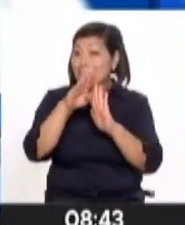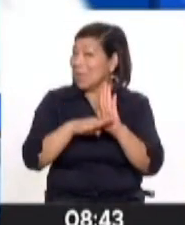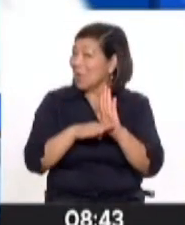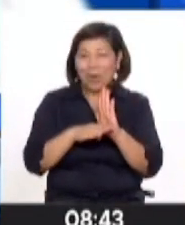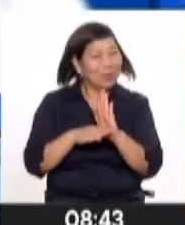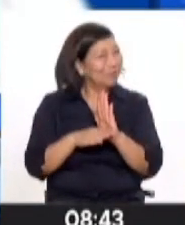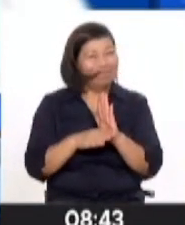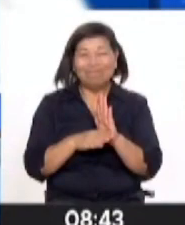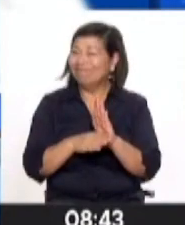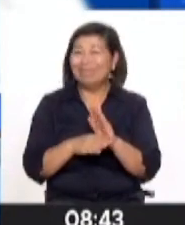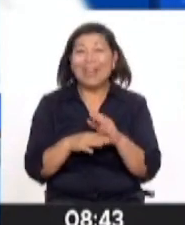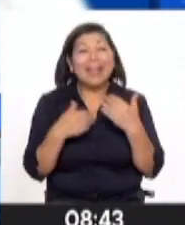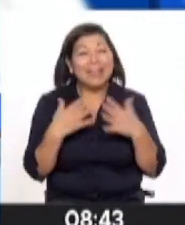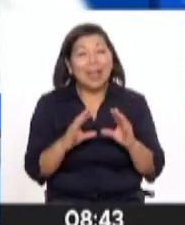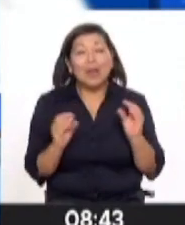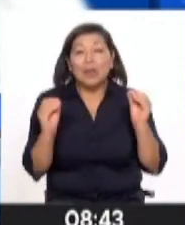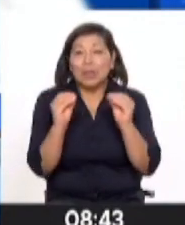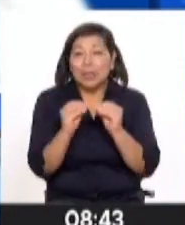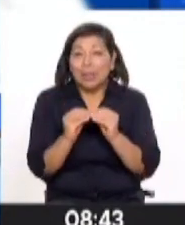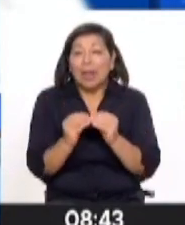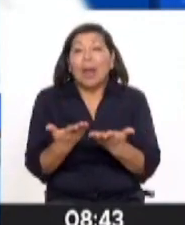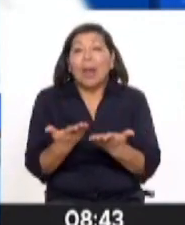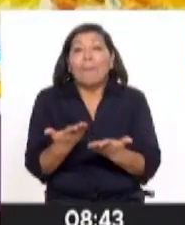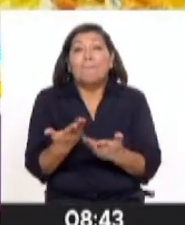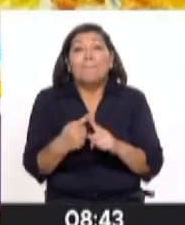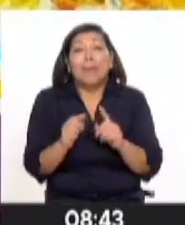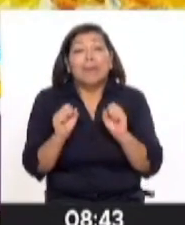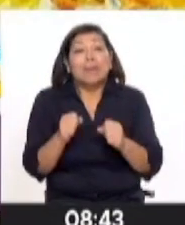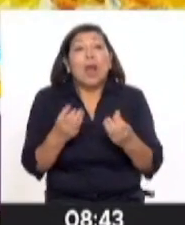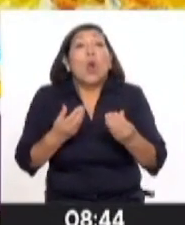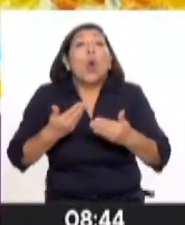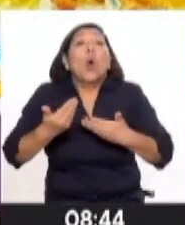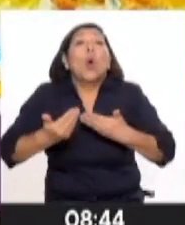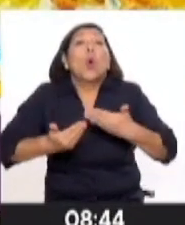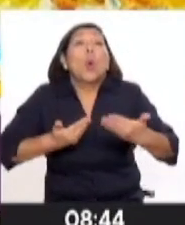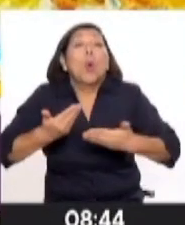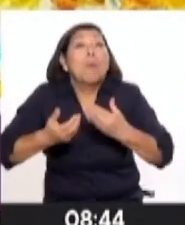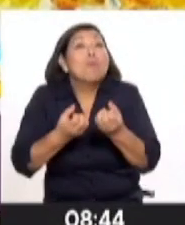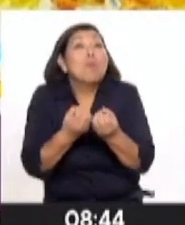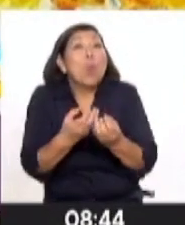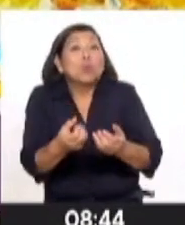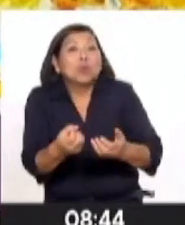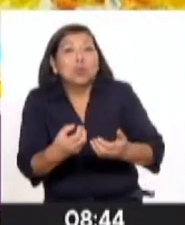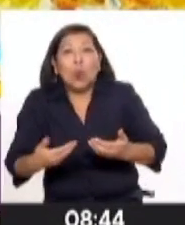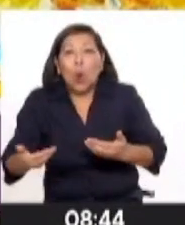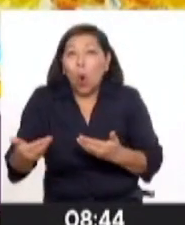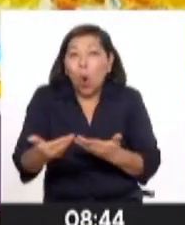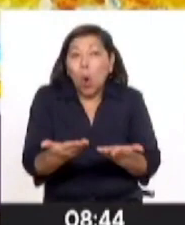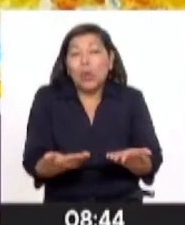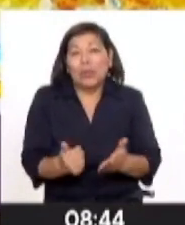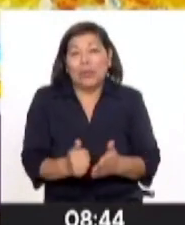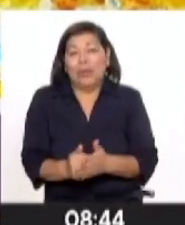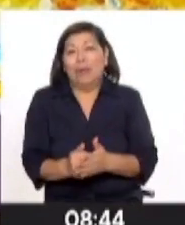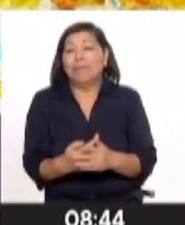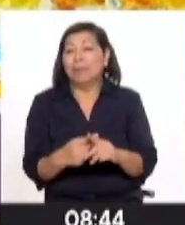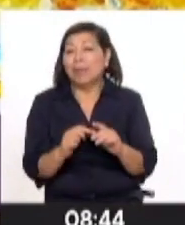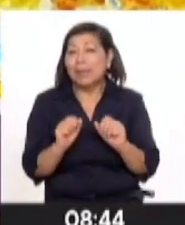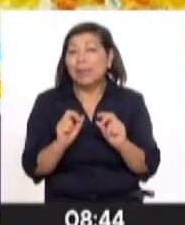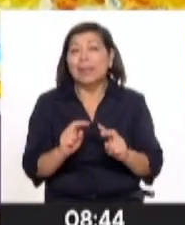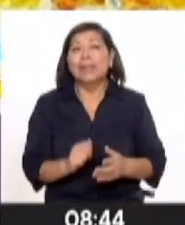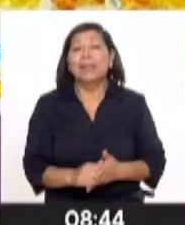sino que, ya seguro en el comunicado del ENFE lo han visto, está pues relacionado con muchos otros factores